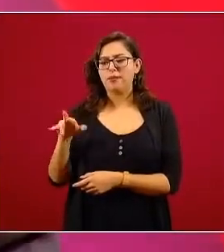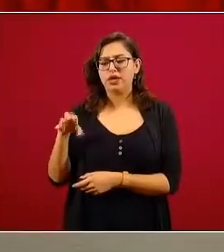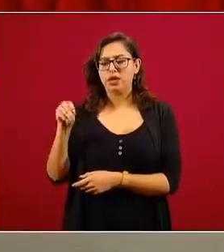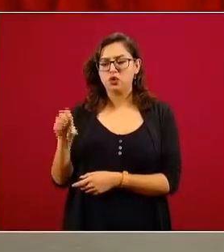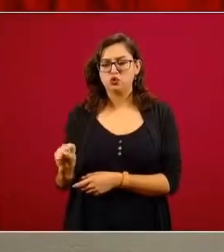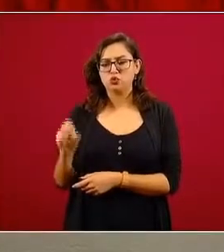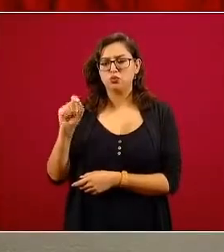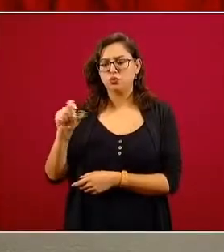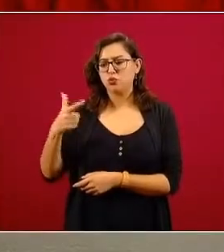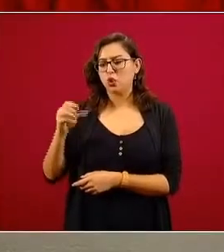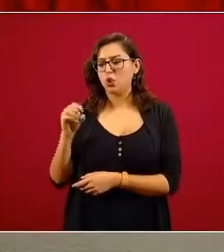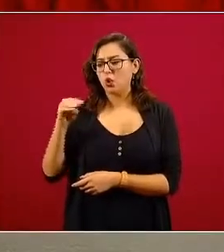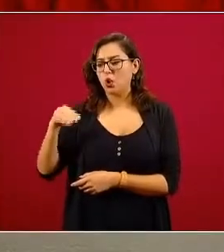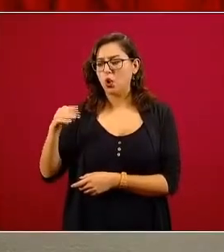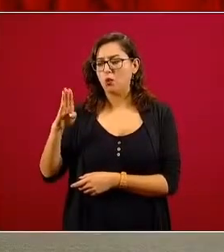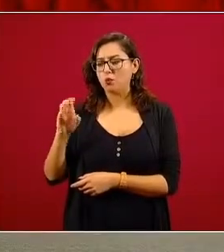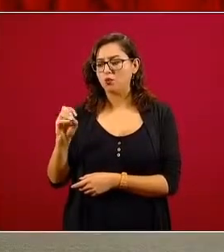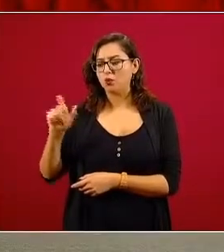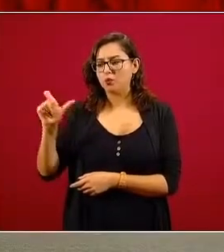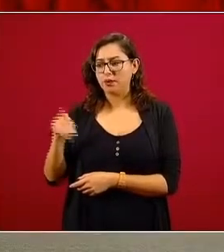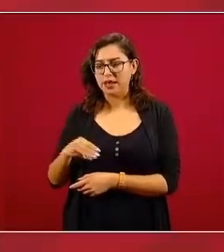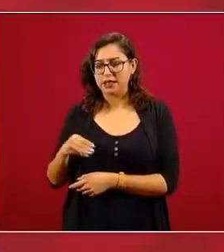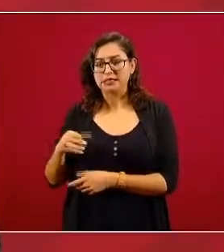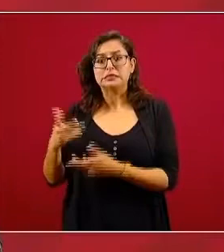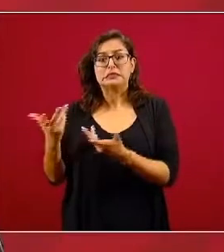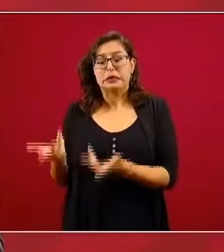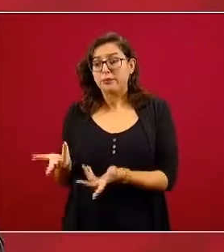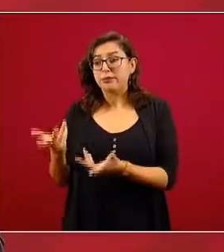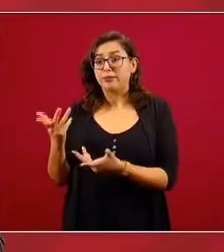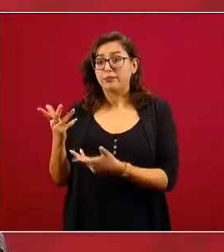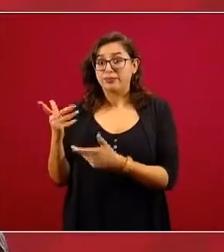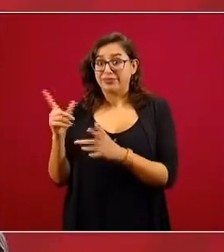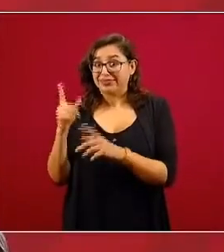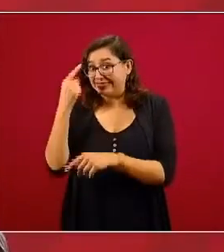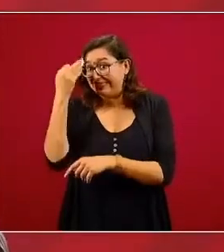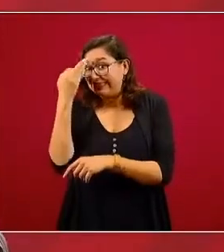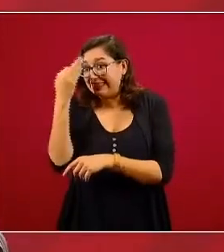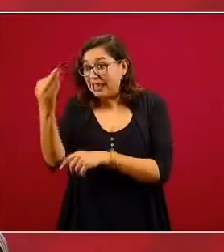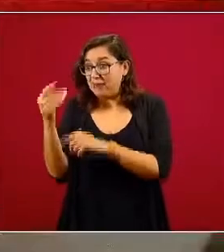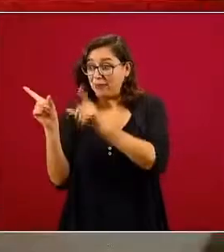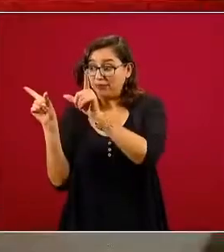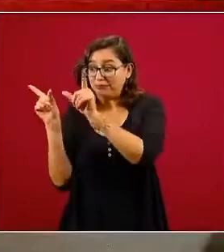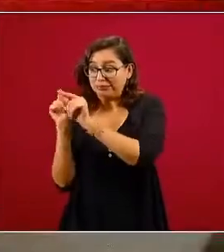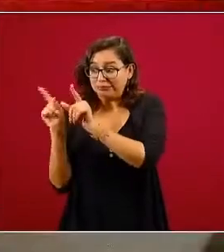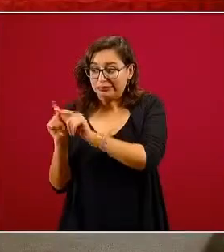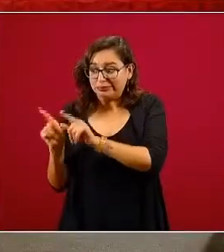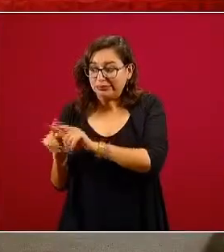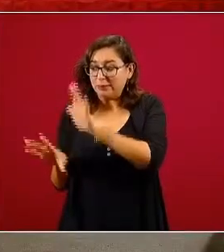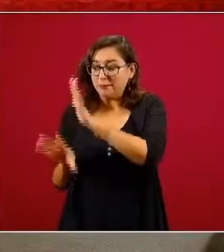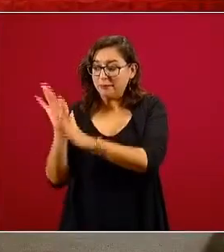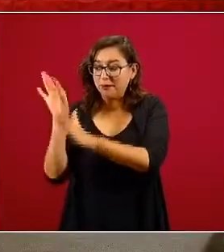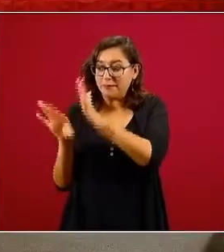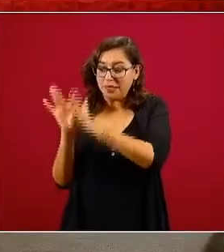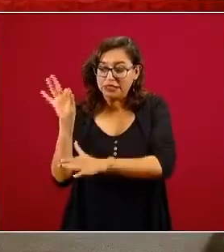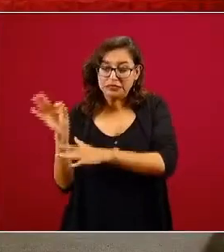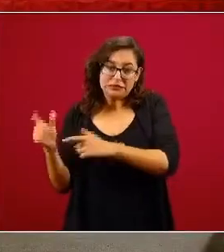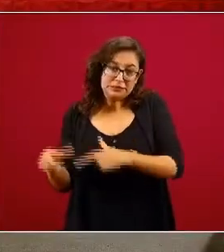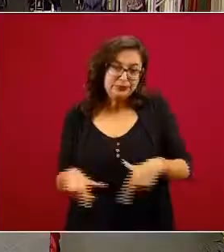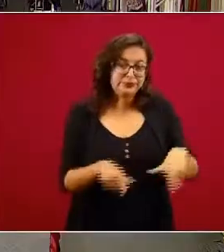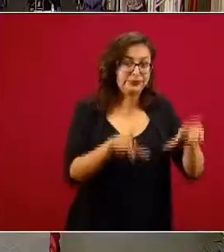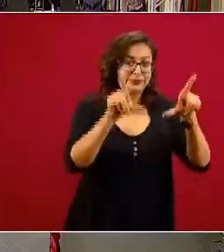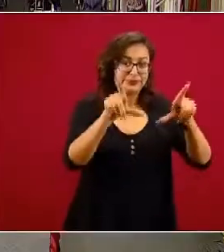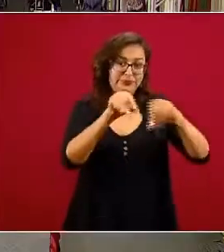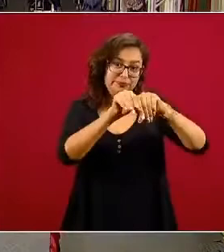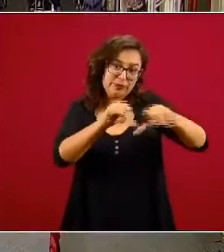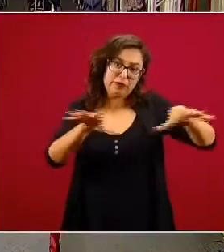coronavirus.gov.mx. Por razones de tiempo y para enfatizar distintos aspectos del acontecer epidémico, esto ha ido cambiando, pero